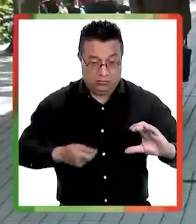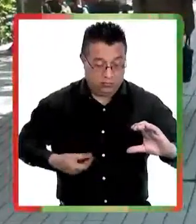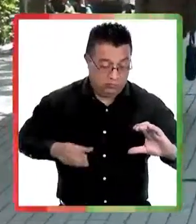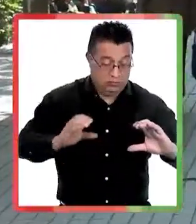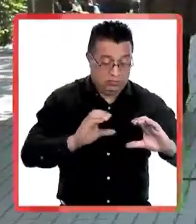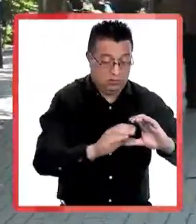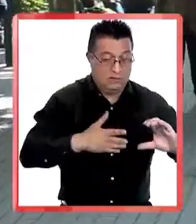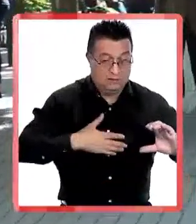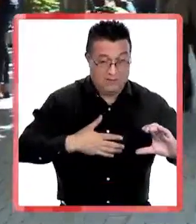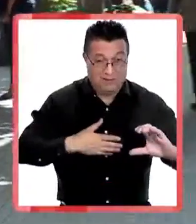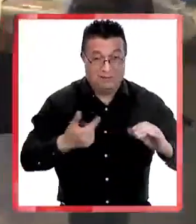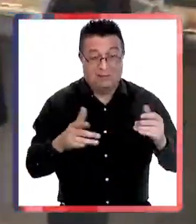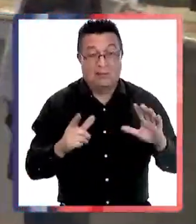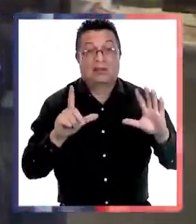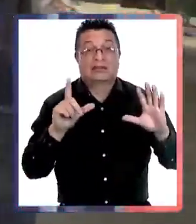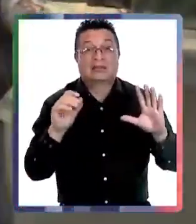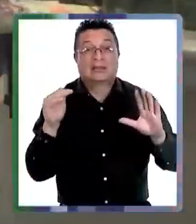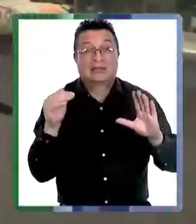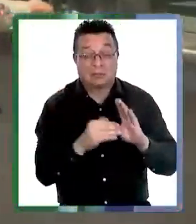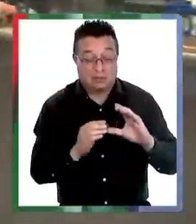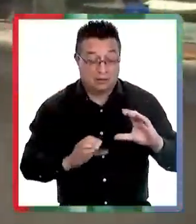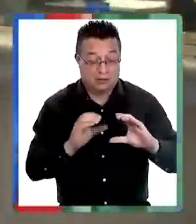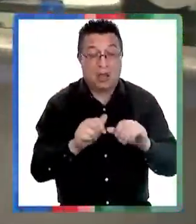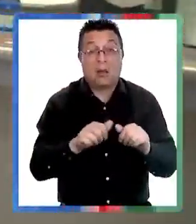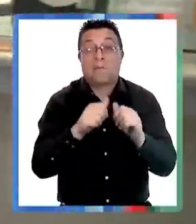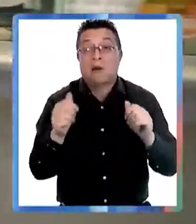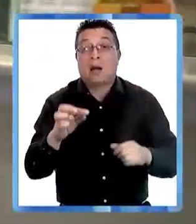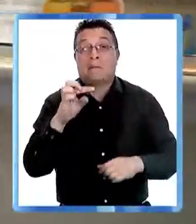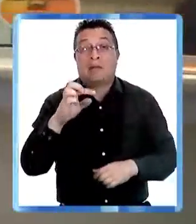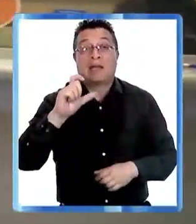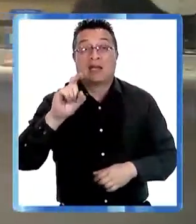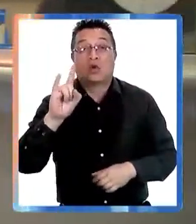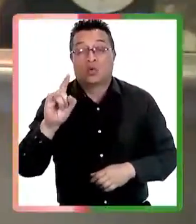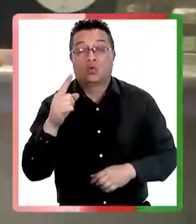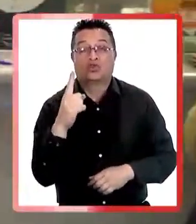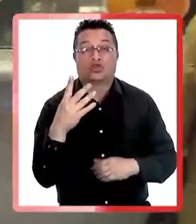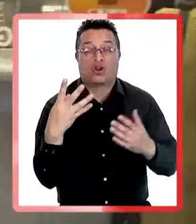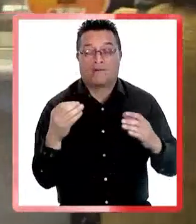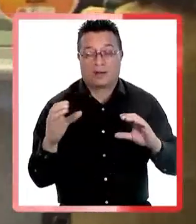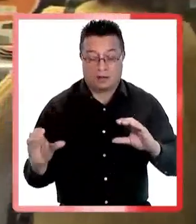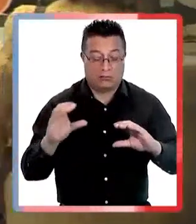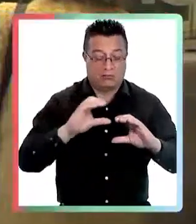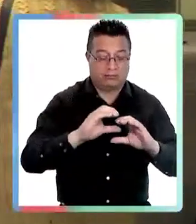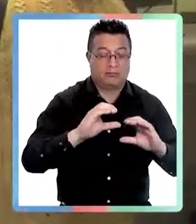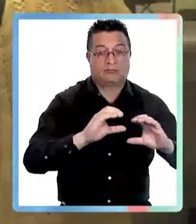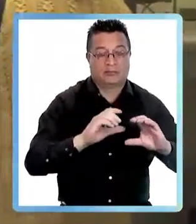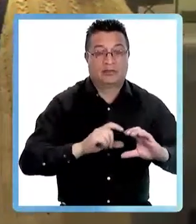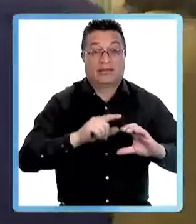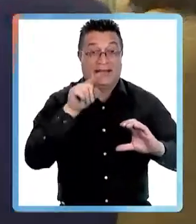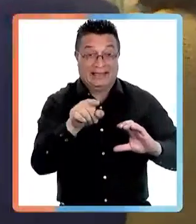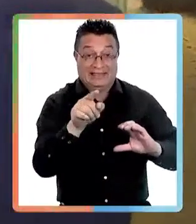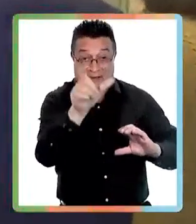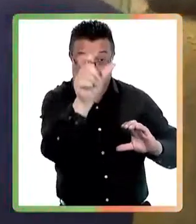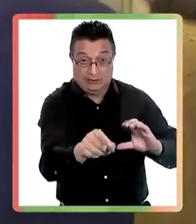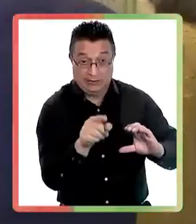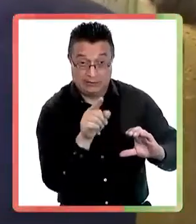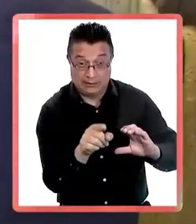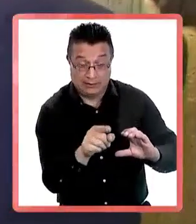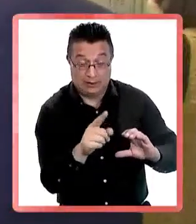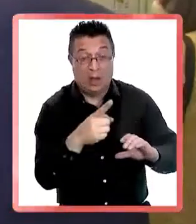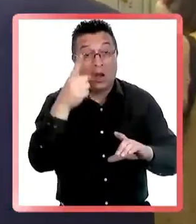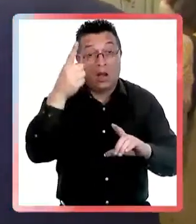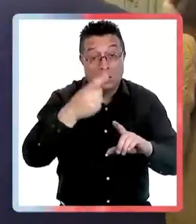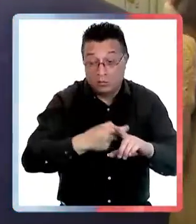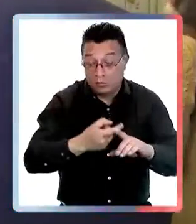autofinanciada, suponte, del orden de 70.000 pesos, más la PGU de 190. ¿Ya? Esa persona, a